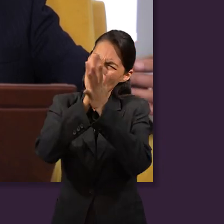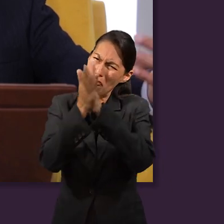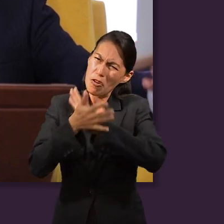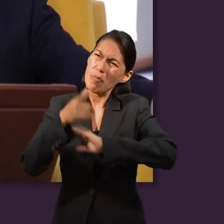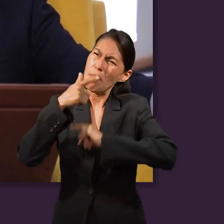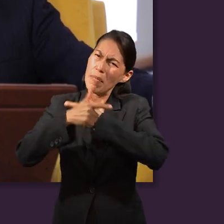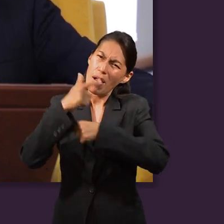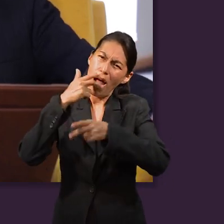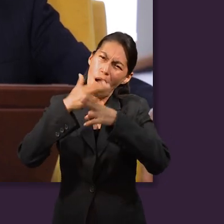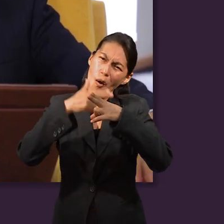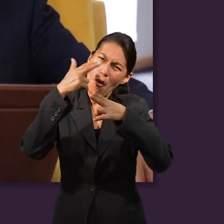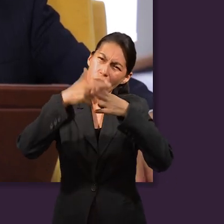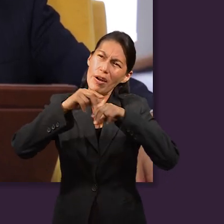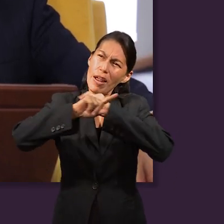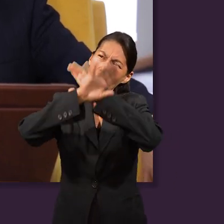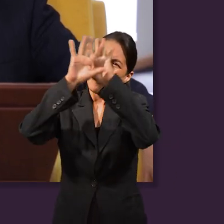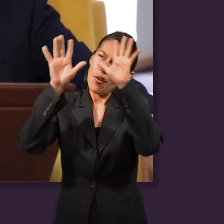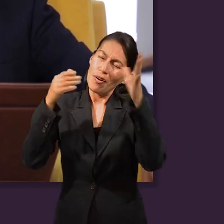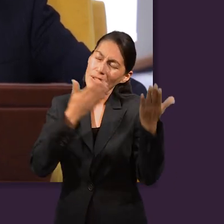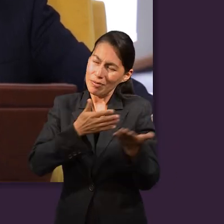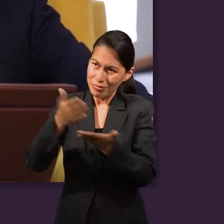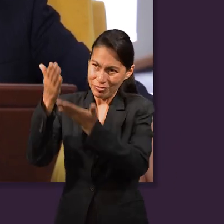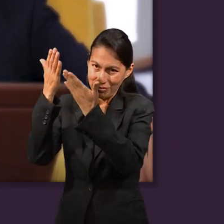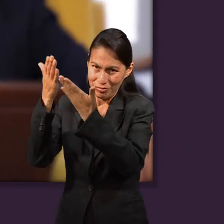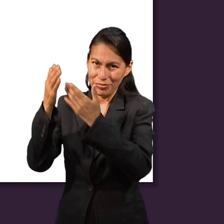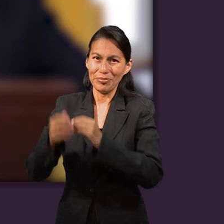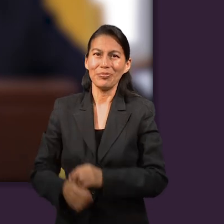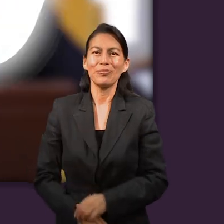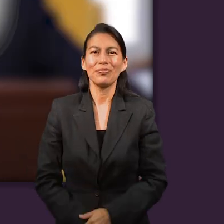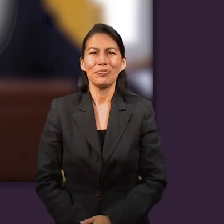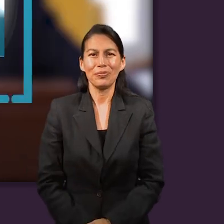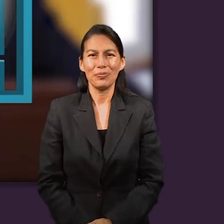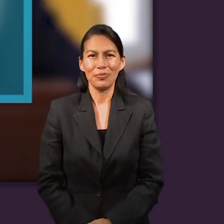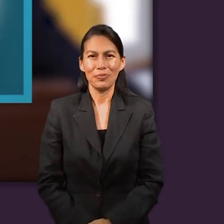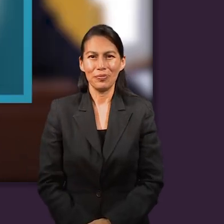ti y de mí una gran persona para su honra y su gloria